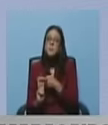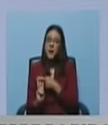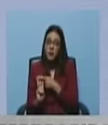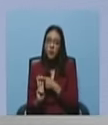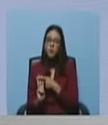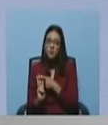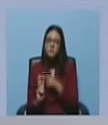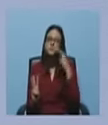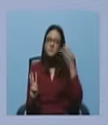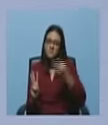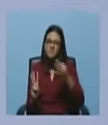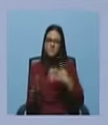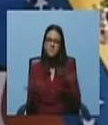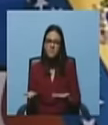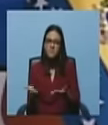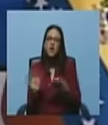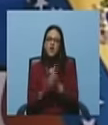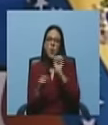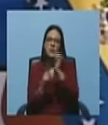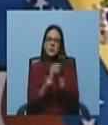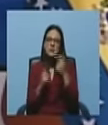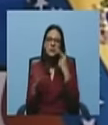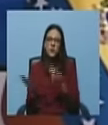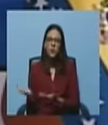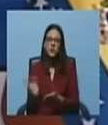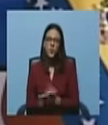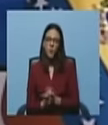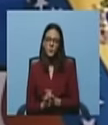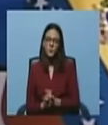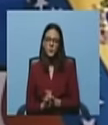de esta situación.